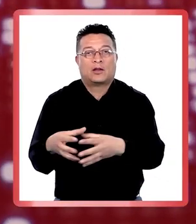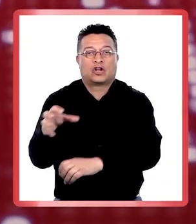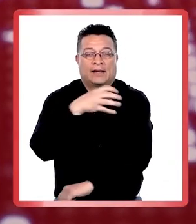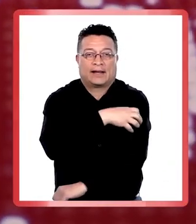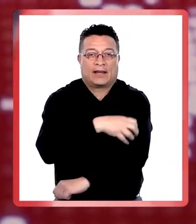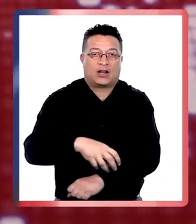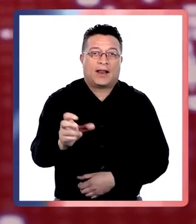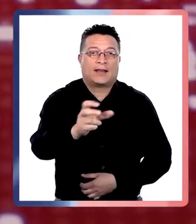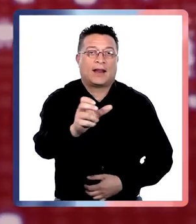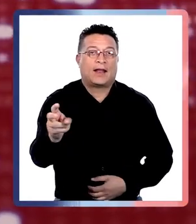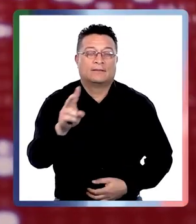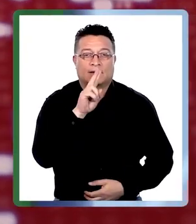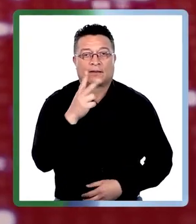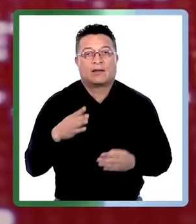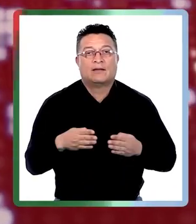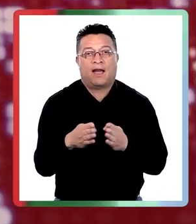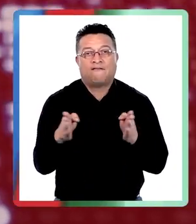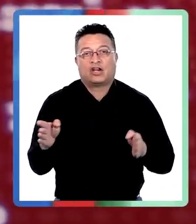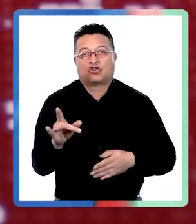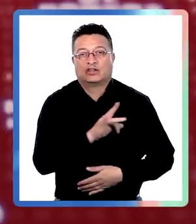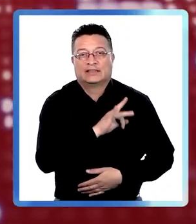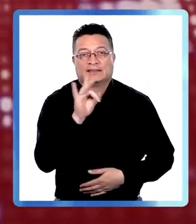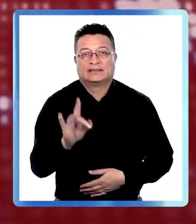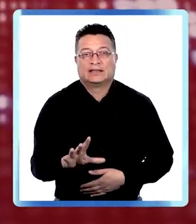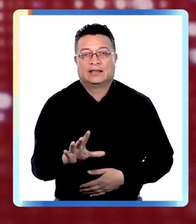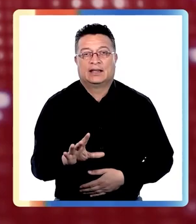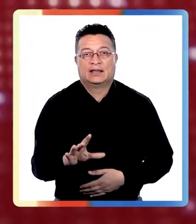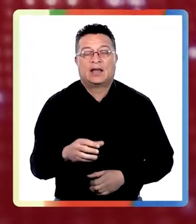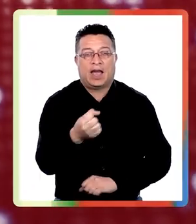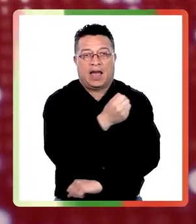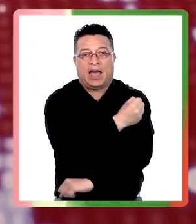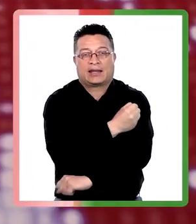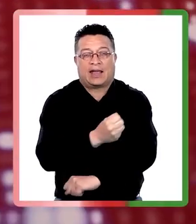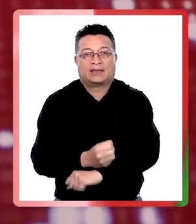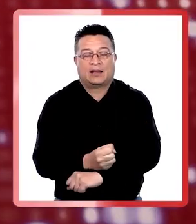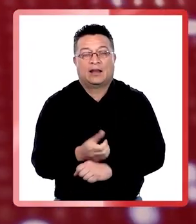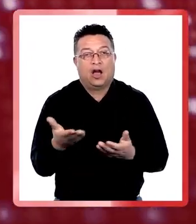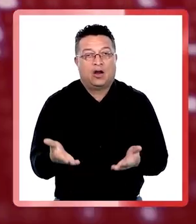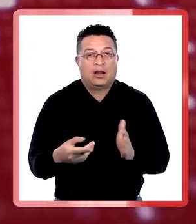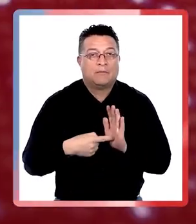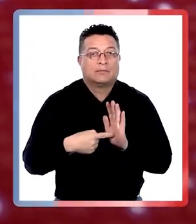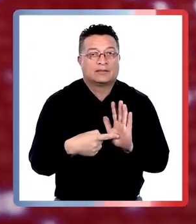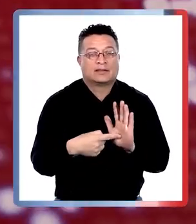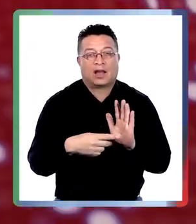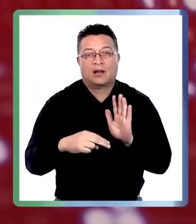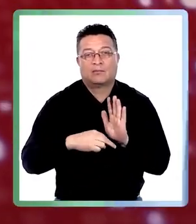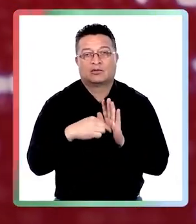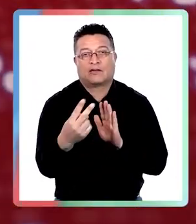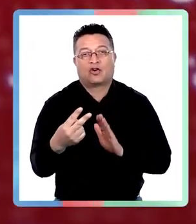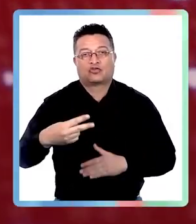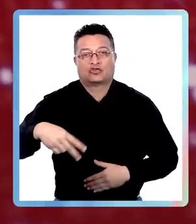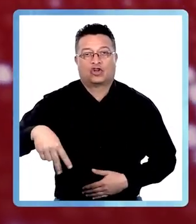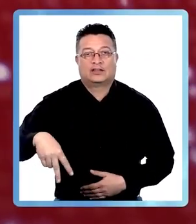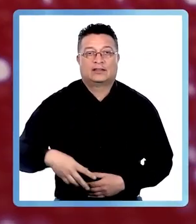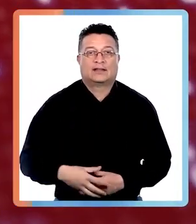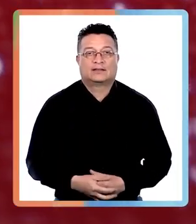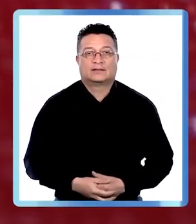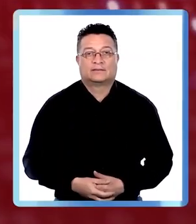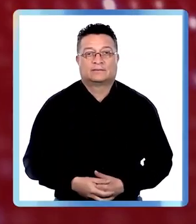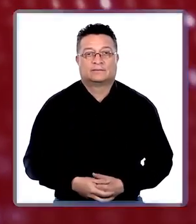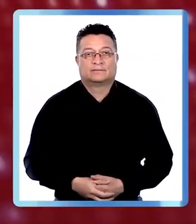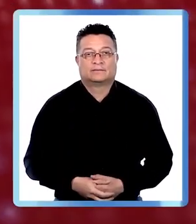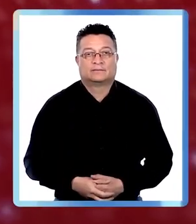Asociación Regional de Canales de Televisión de Señal Abierta de Chile, Arcatel, presenta Portavoz